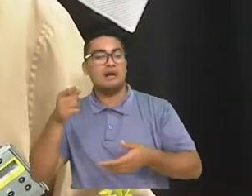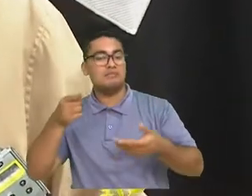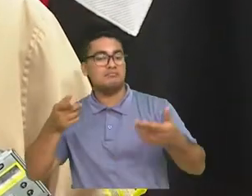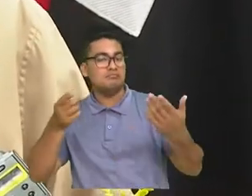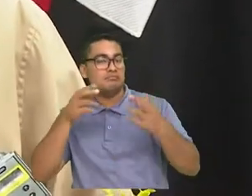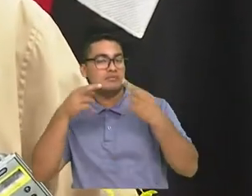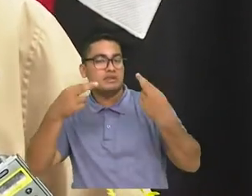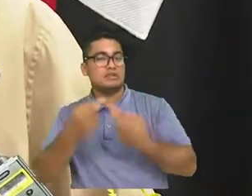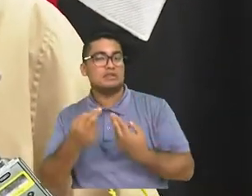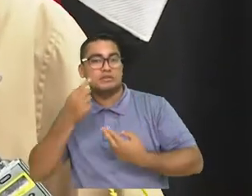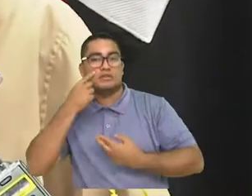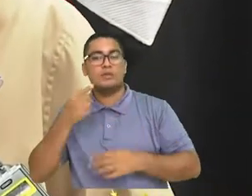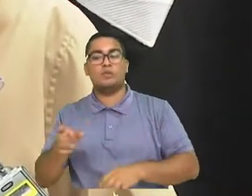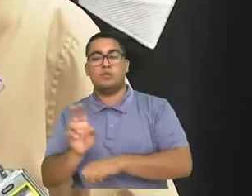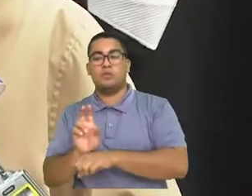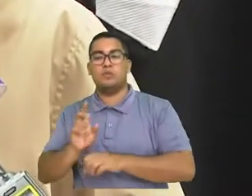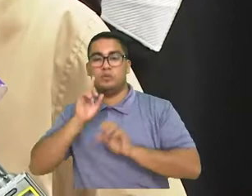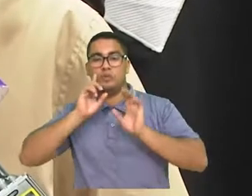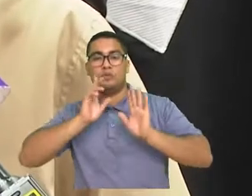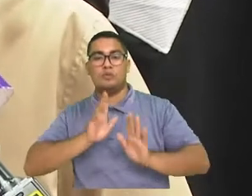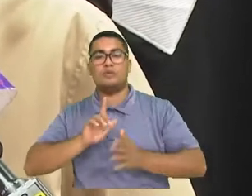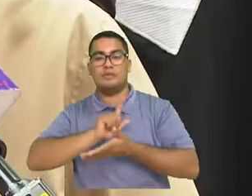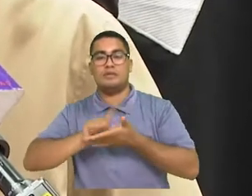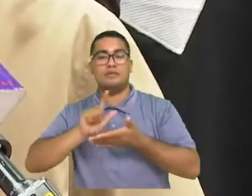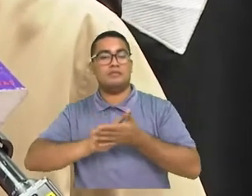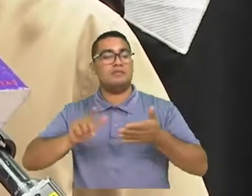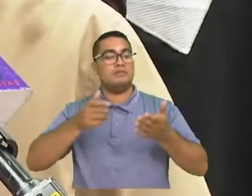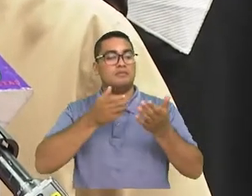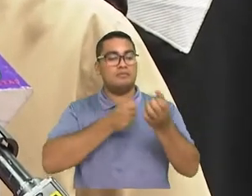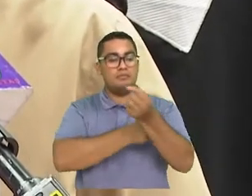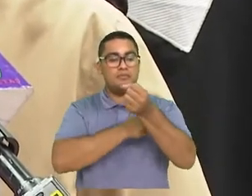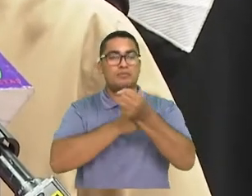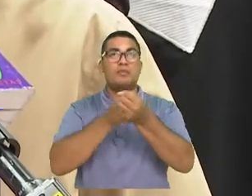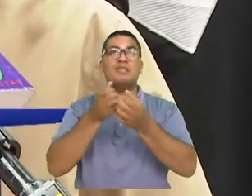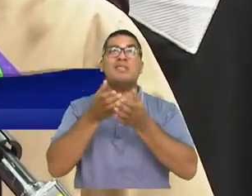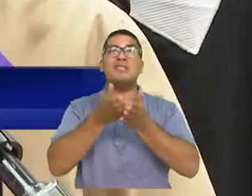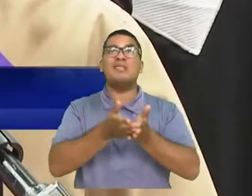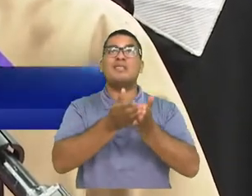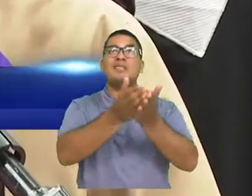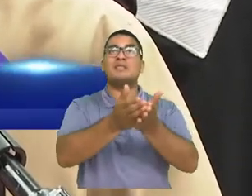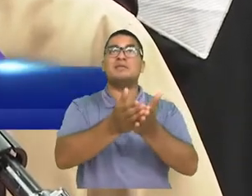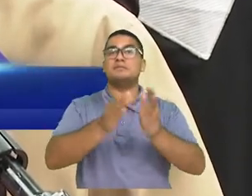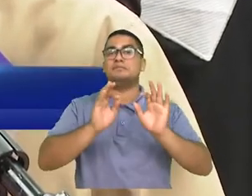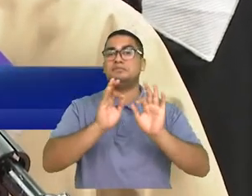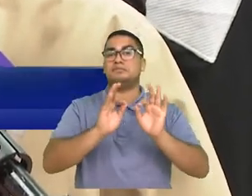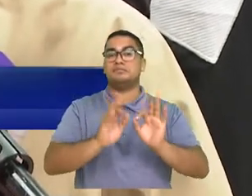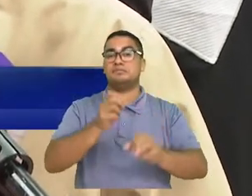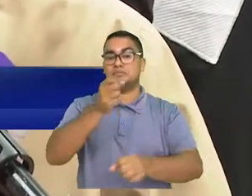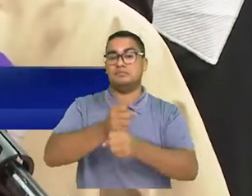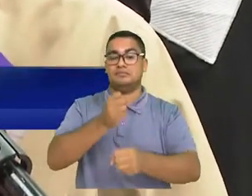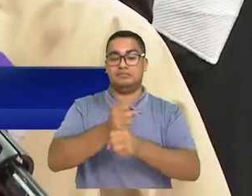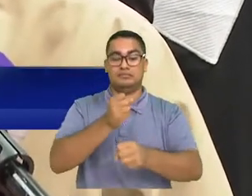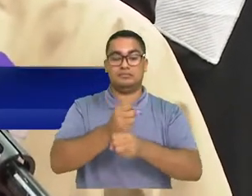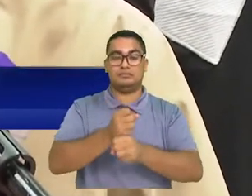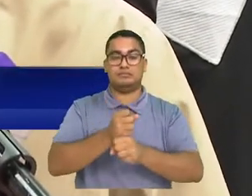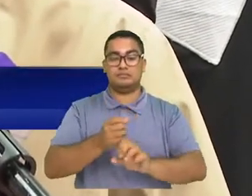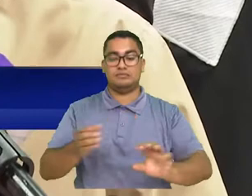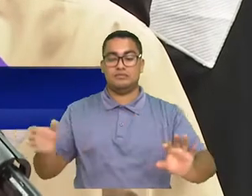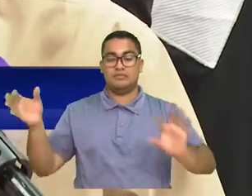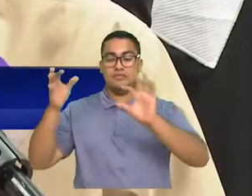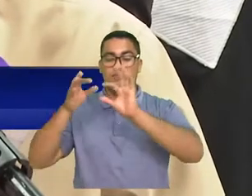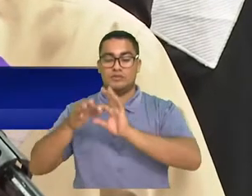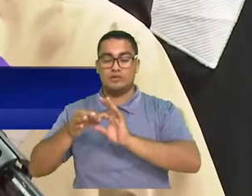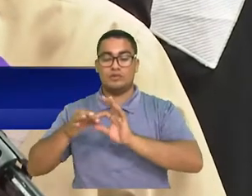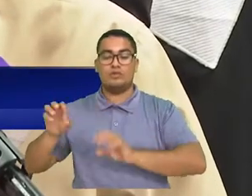sistema de seguridad y de higiene en todos los puertos, y estamos en pie trabajando a la par de los compañeros